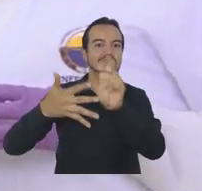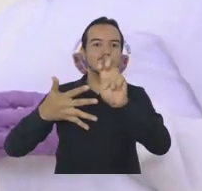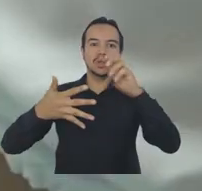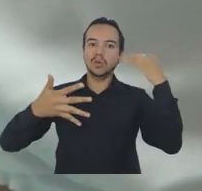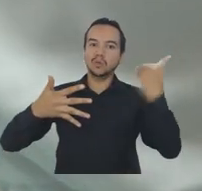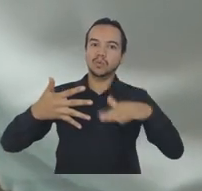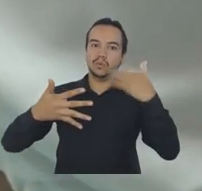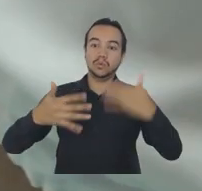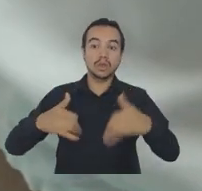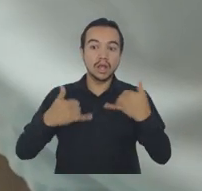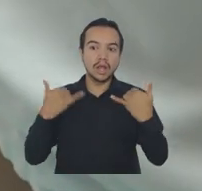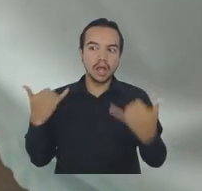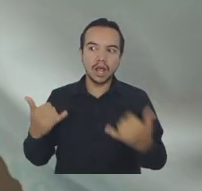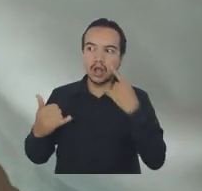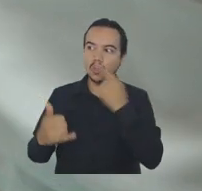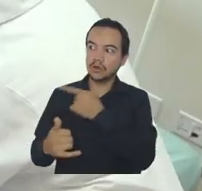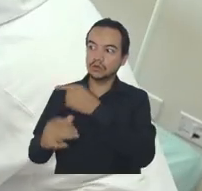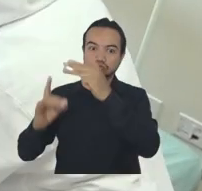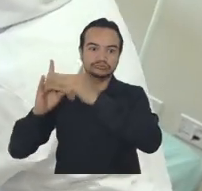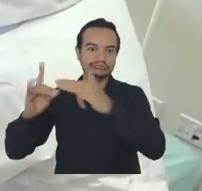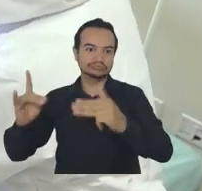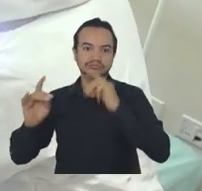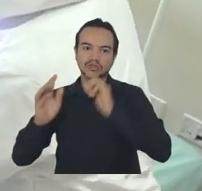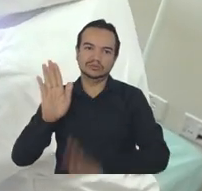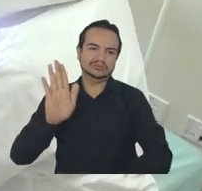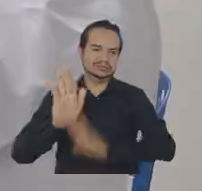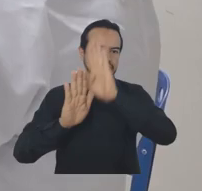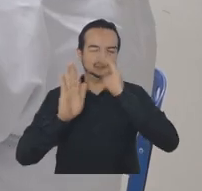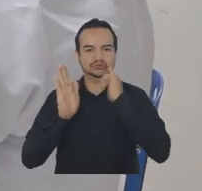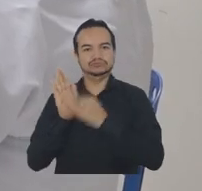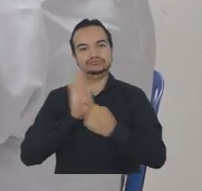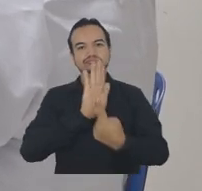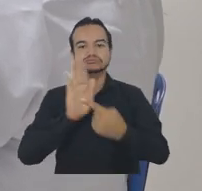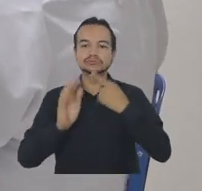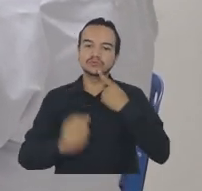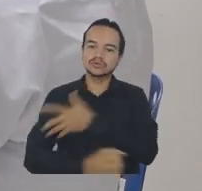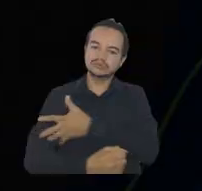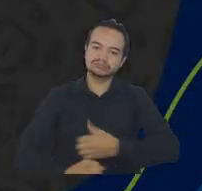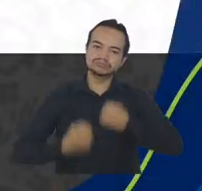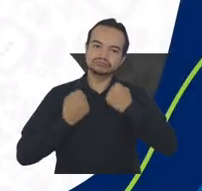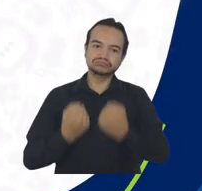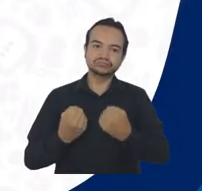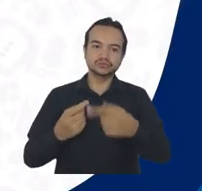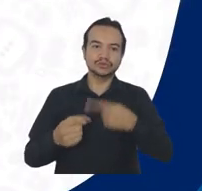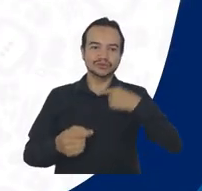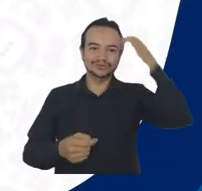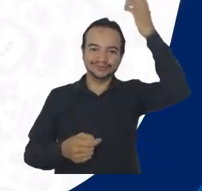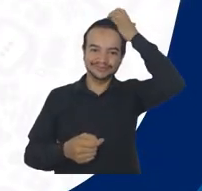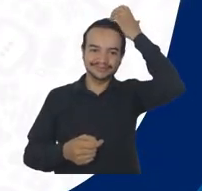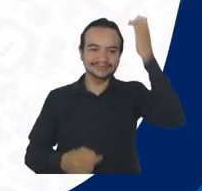alto, posicionando hoy a la institución en el desarrollo y fortalecimiento de esta profesión.